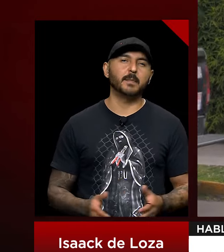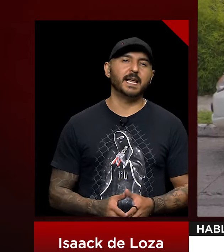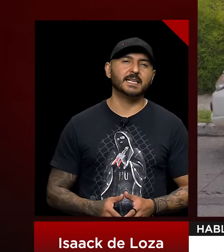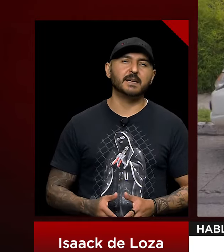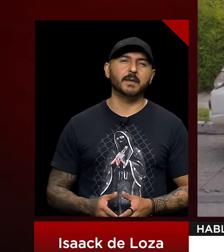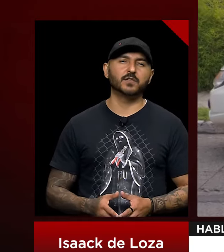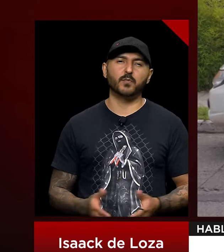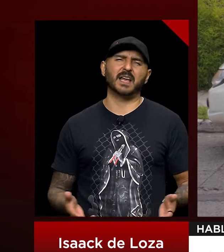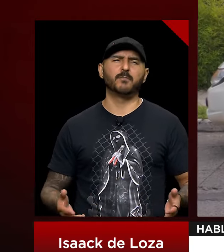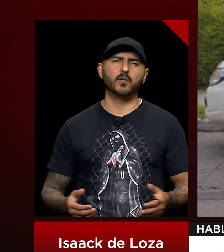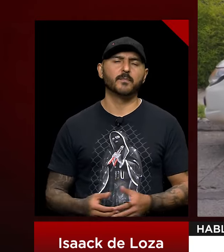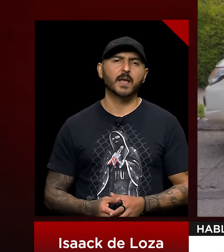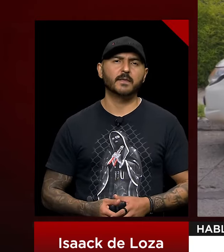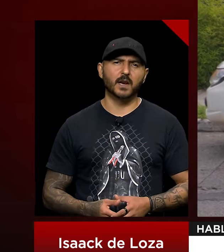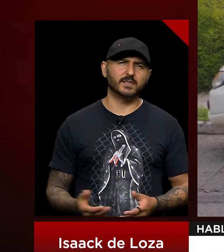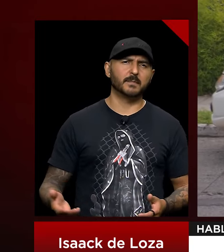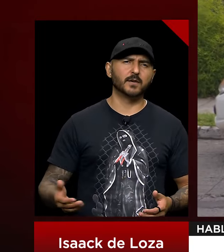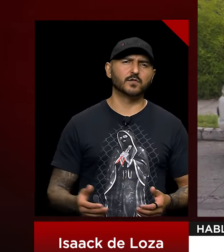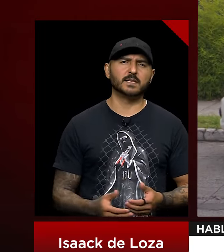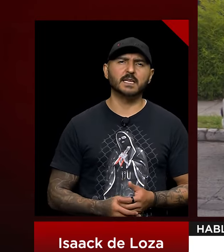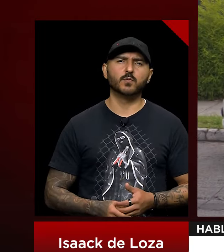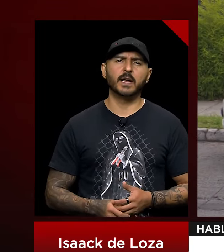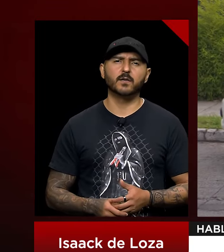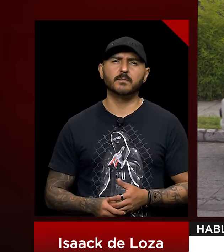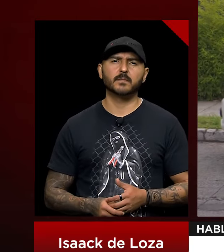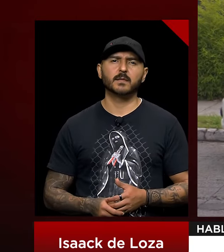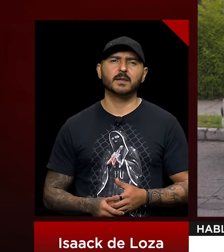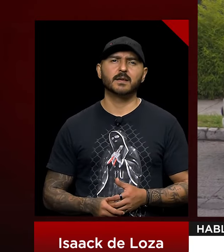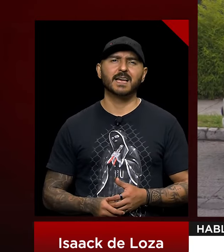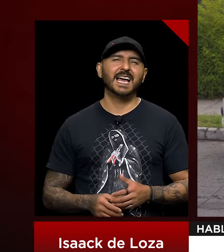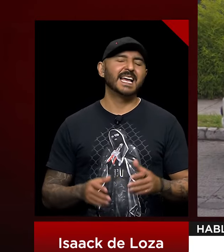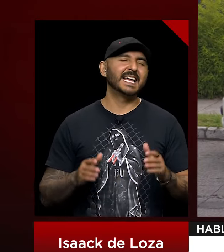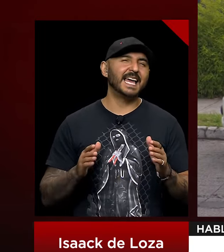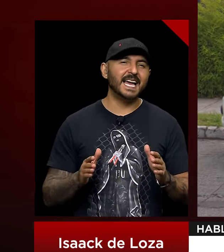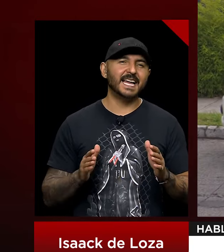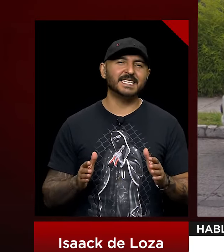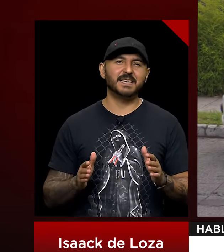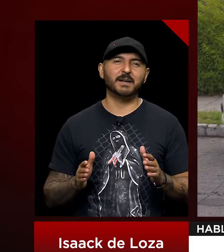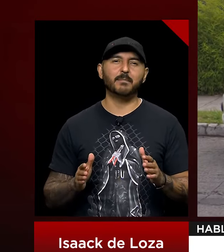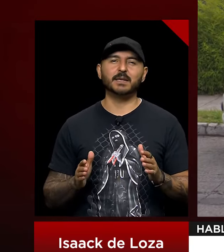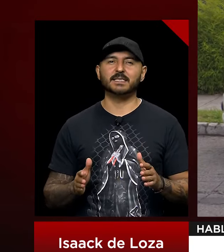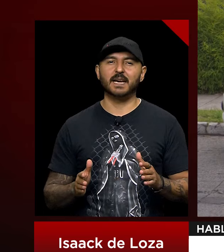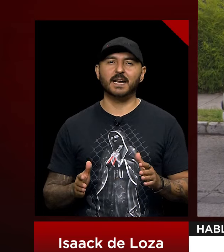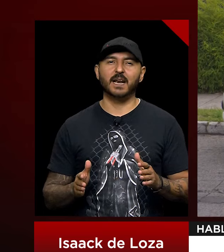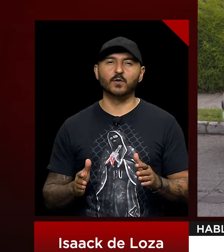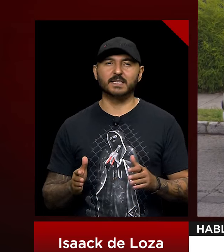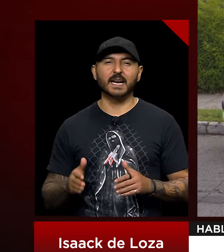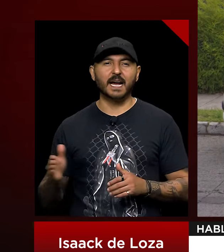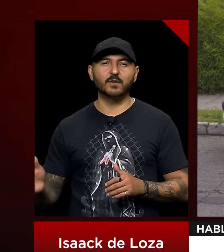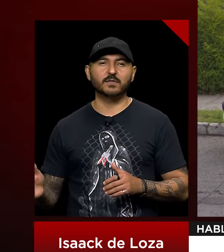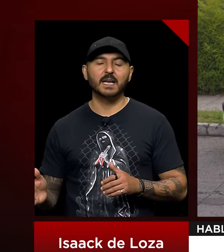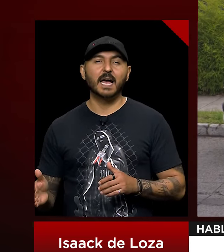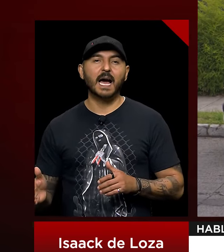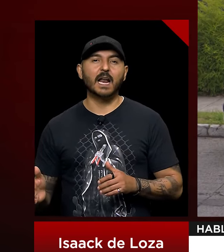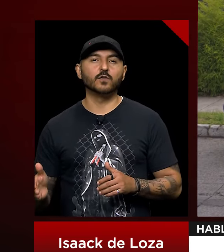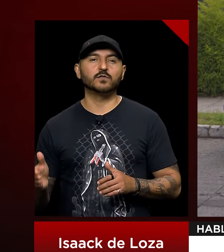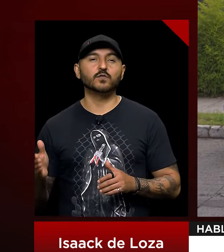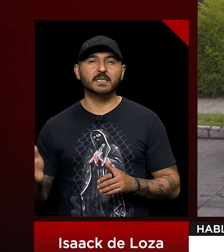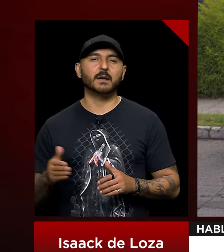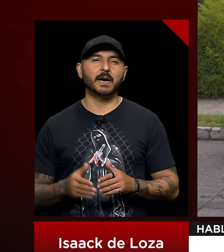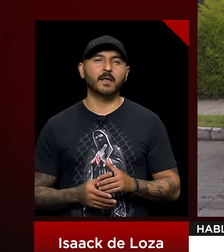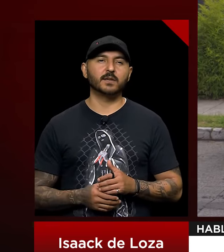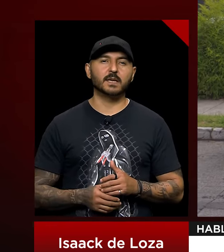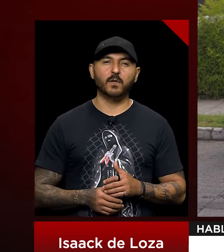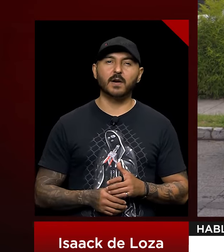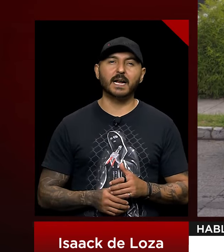dato los familiares y amigos, por ejemplo, de los hermanos González Moreno? ¿Qué crees que van a pensar los cercanos a los